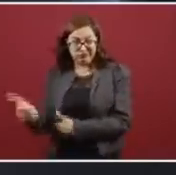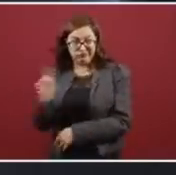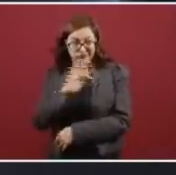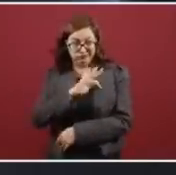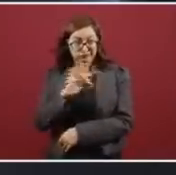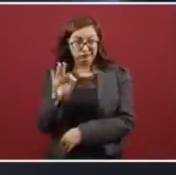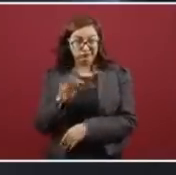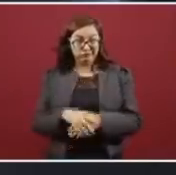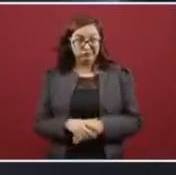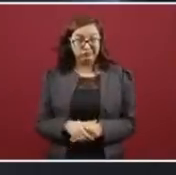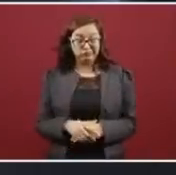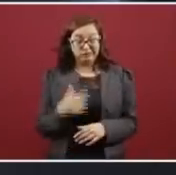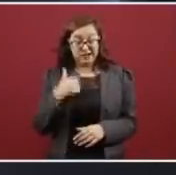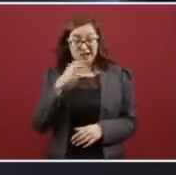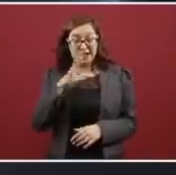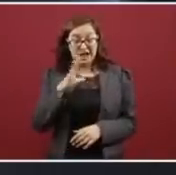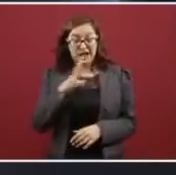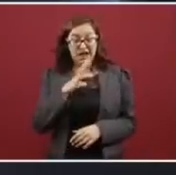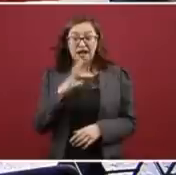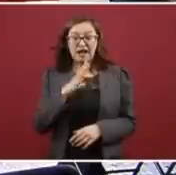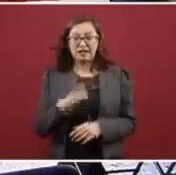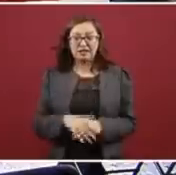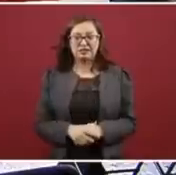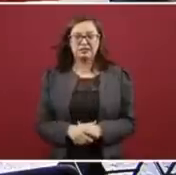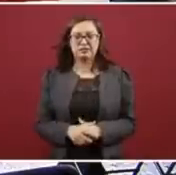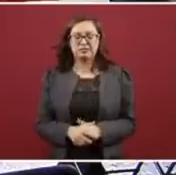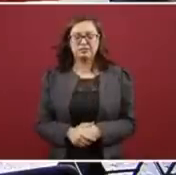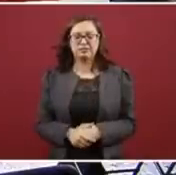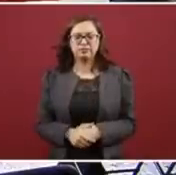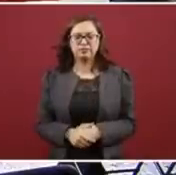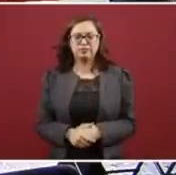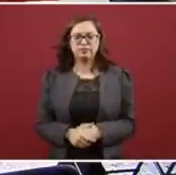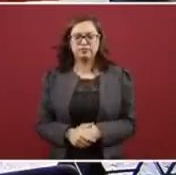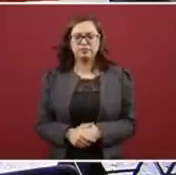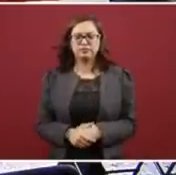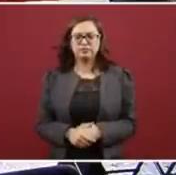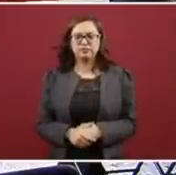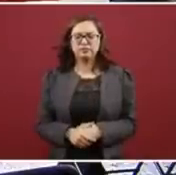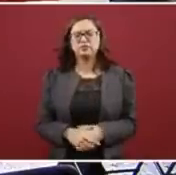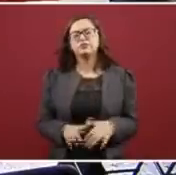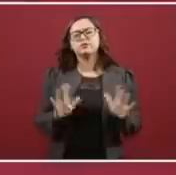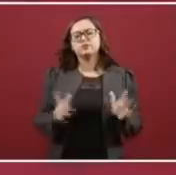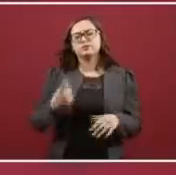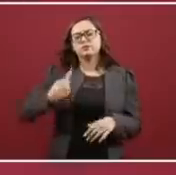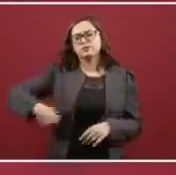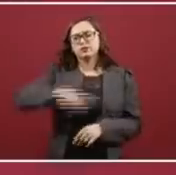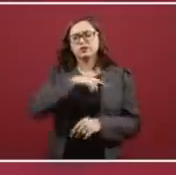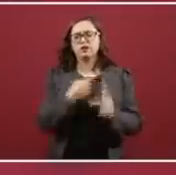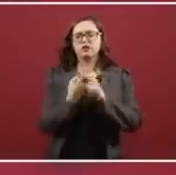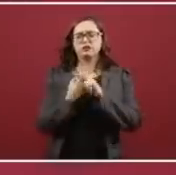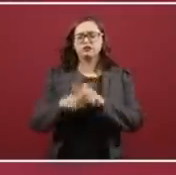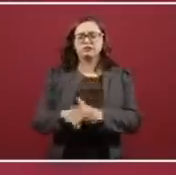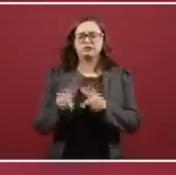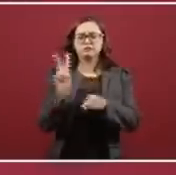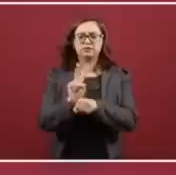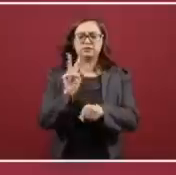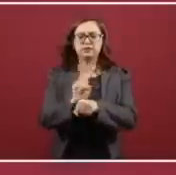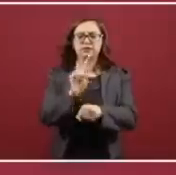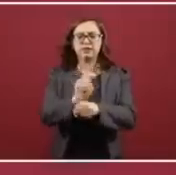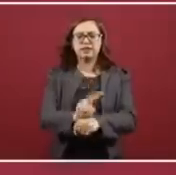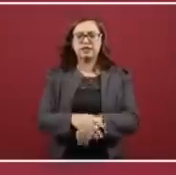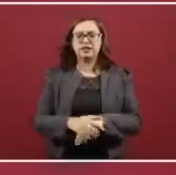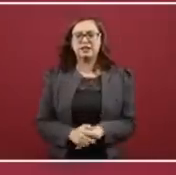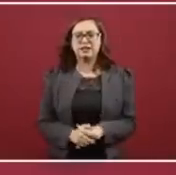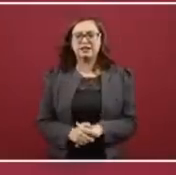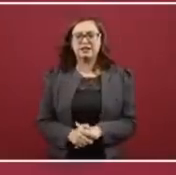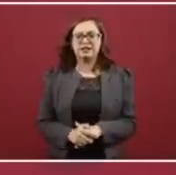gasolina fuera de las bombas a través de bidones gasolina robada los que cuando nosotros iniciamos una verificación te puedo asegurar que